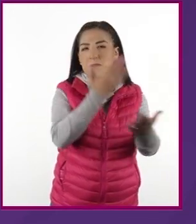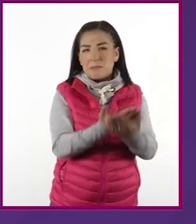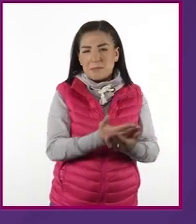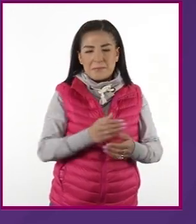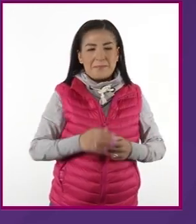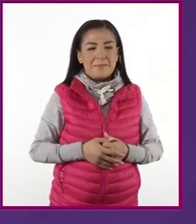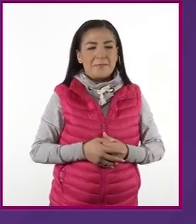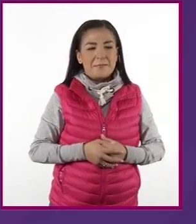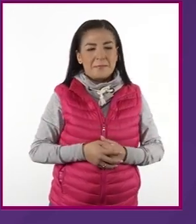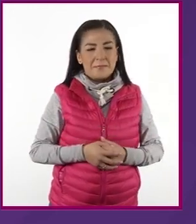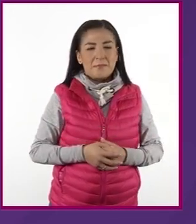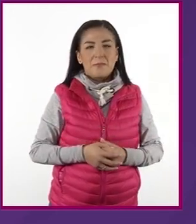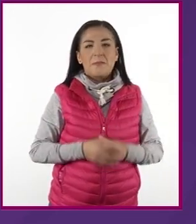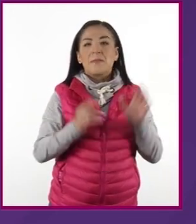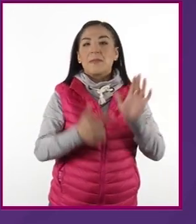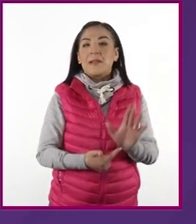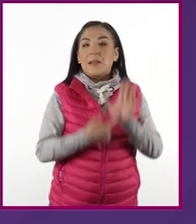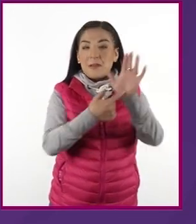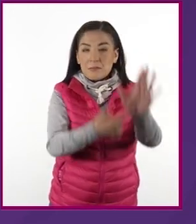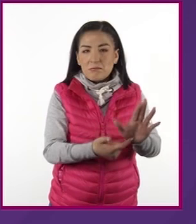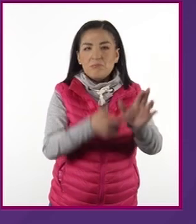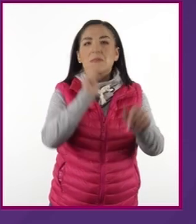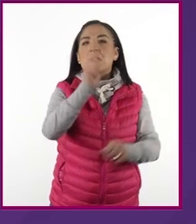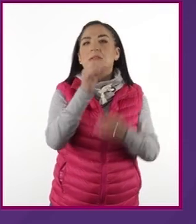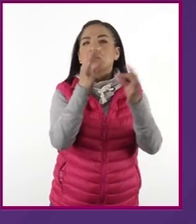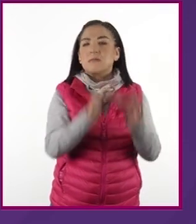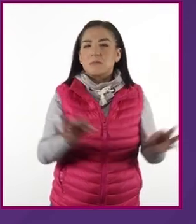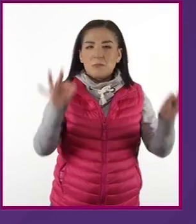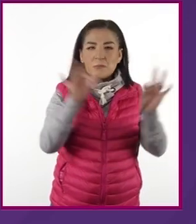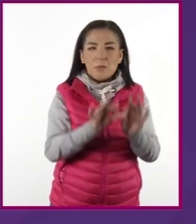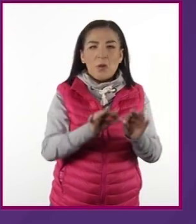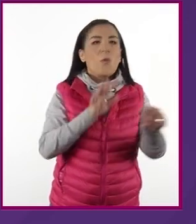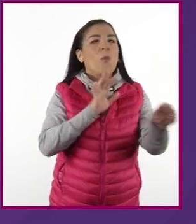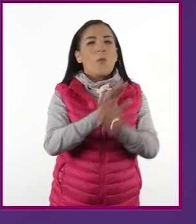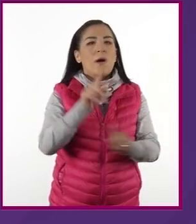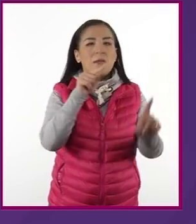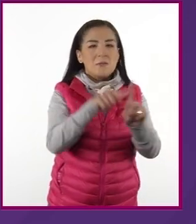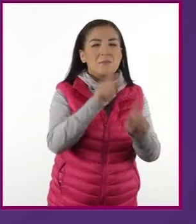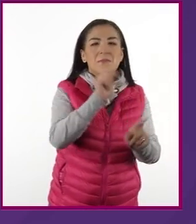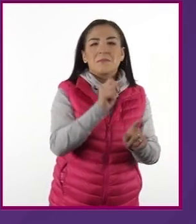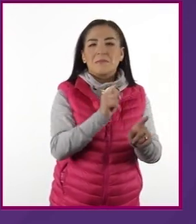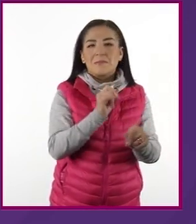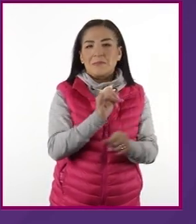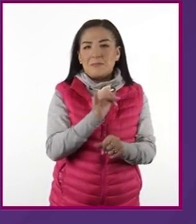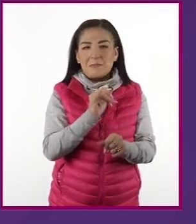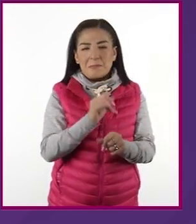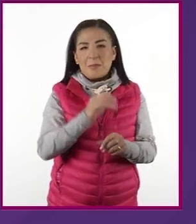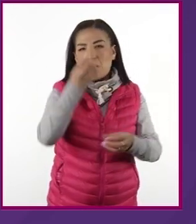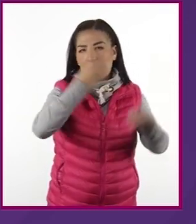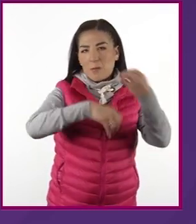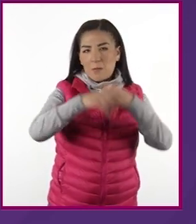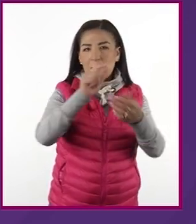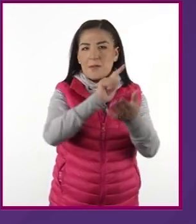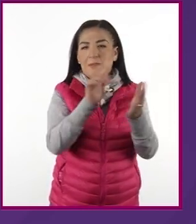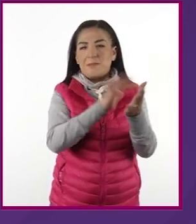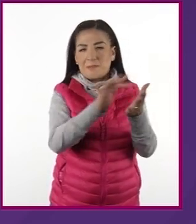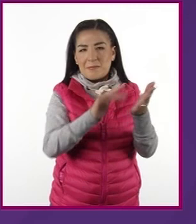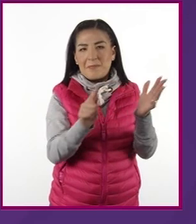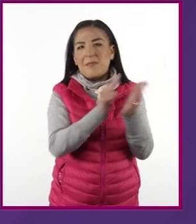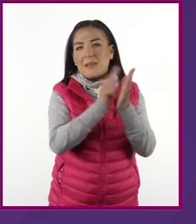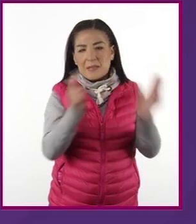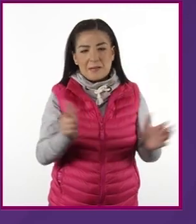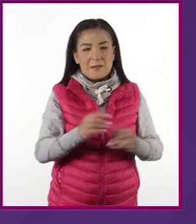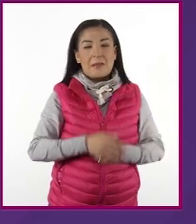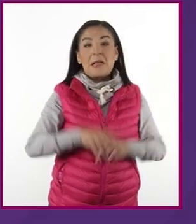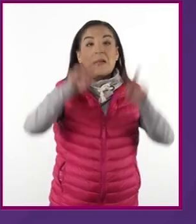la importancia y los alcances de la obra, citar el contexto original de los